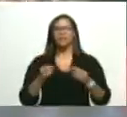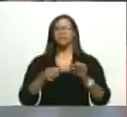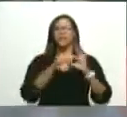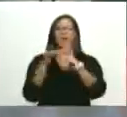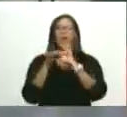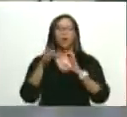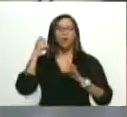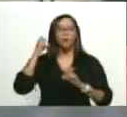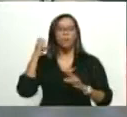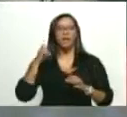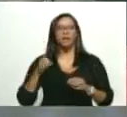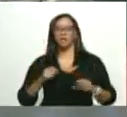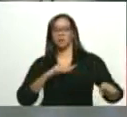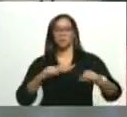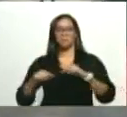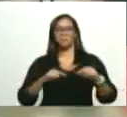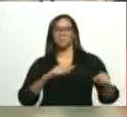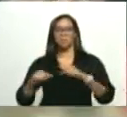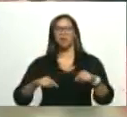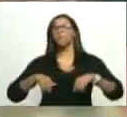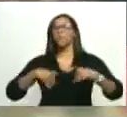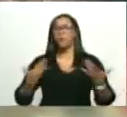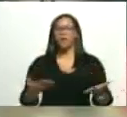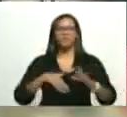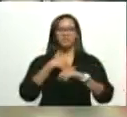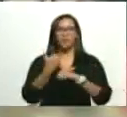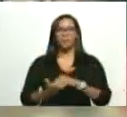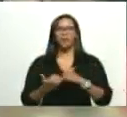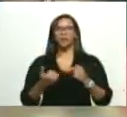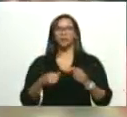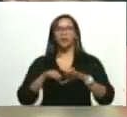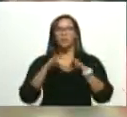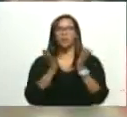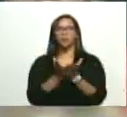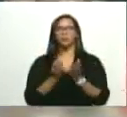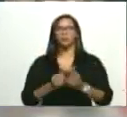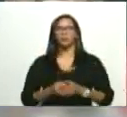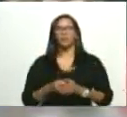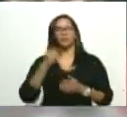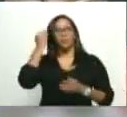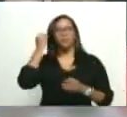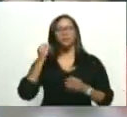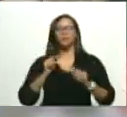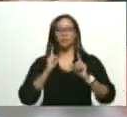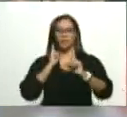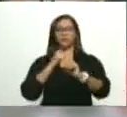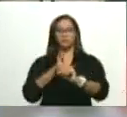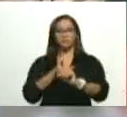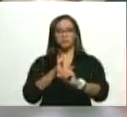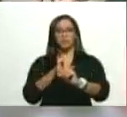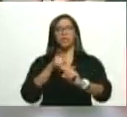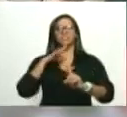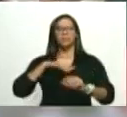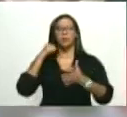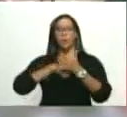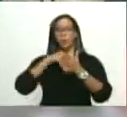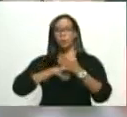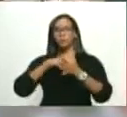Europea, que van a marcar cuál va a ser el plan para el resto del mundo. Y yo creo que en ese sentido, si estamos luchando